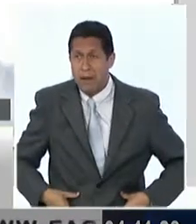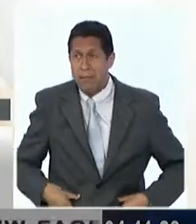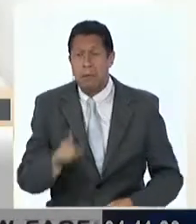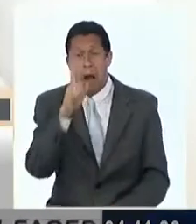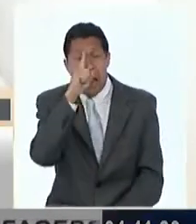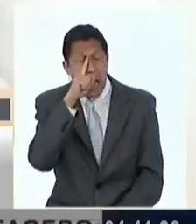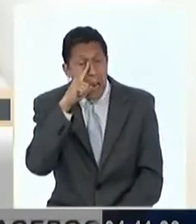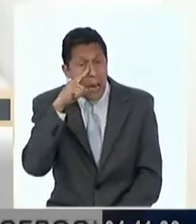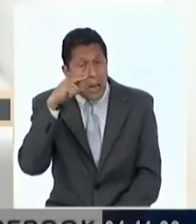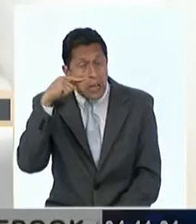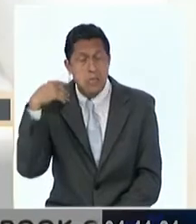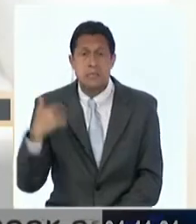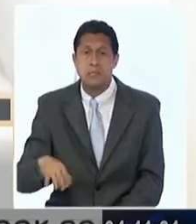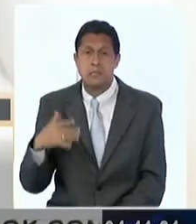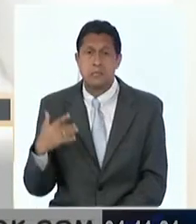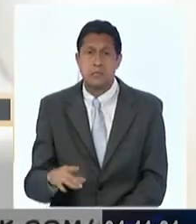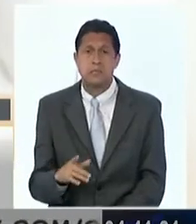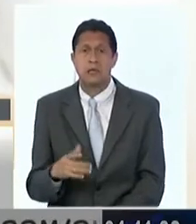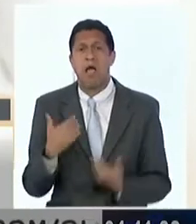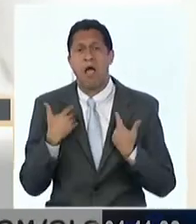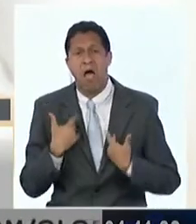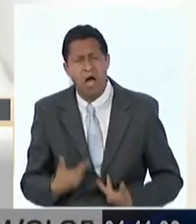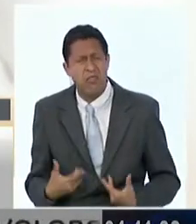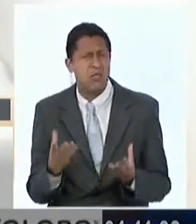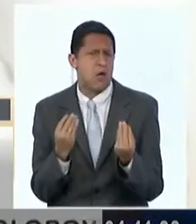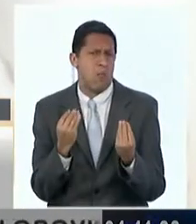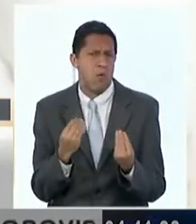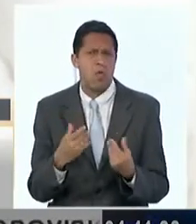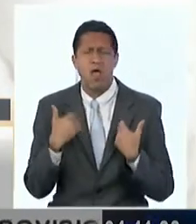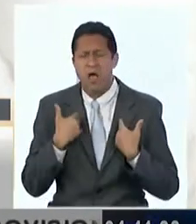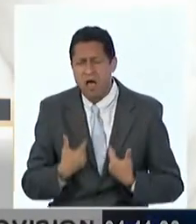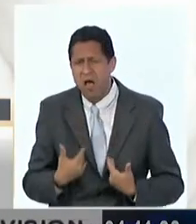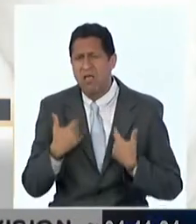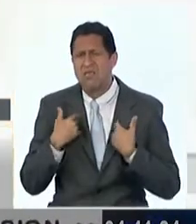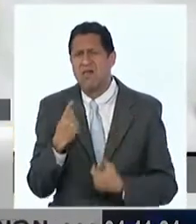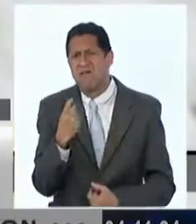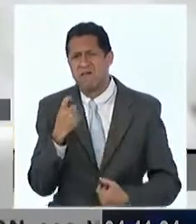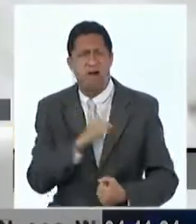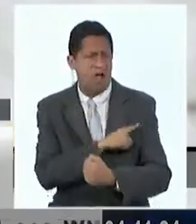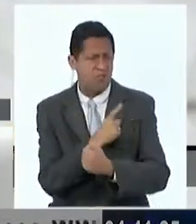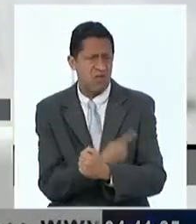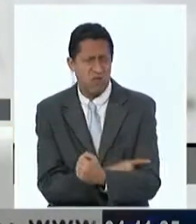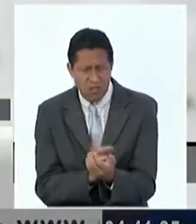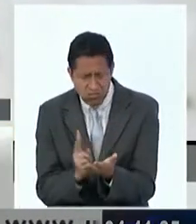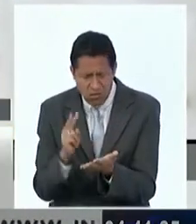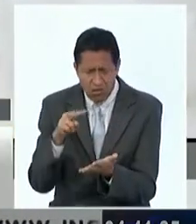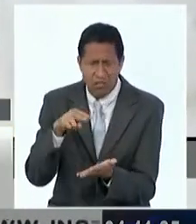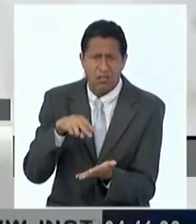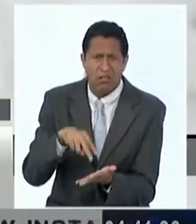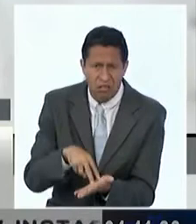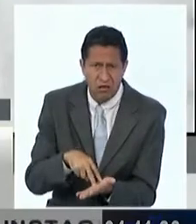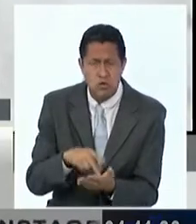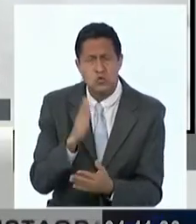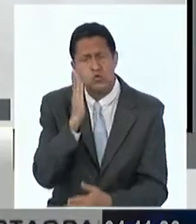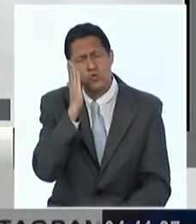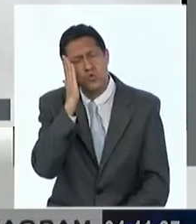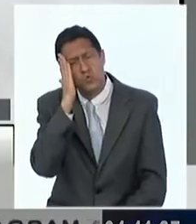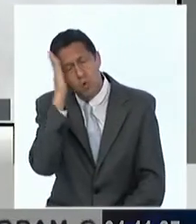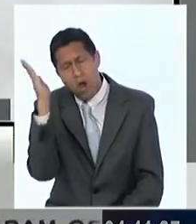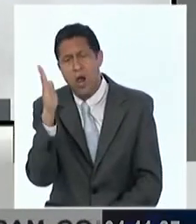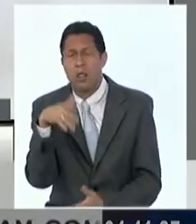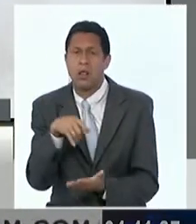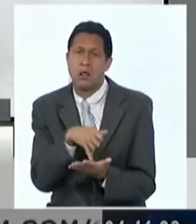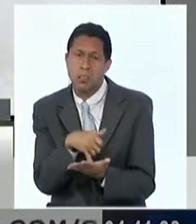síntomas frecuentes como cansancio excesivo fatiga crónica falta de fuerza para levantarse mucho sueño decaimiento